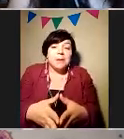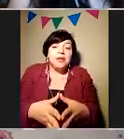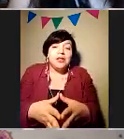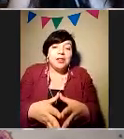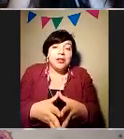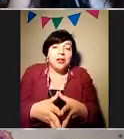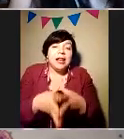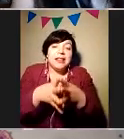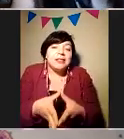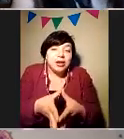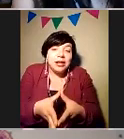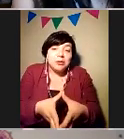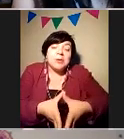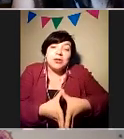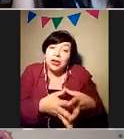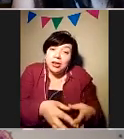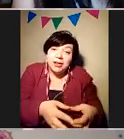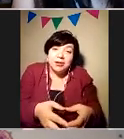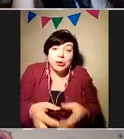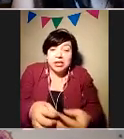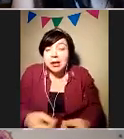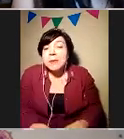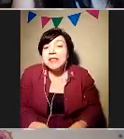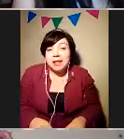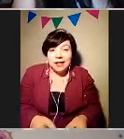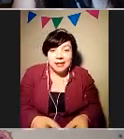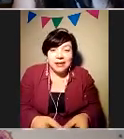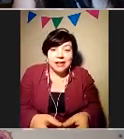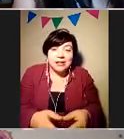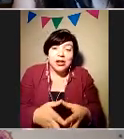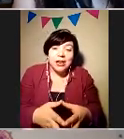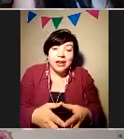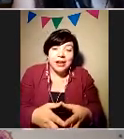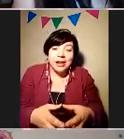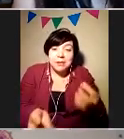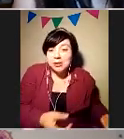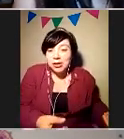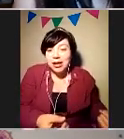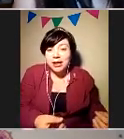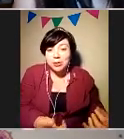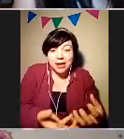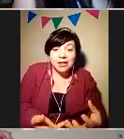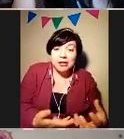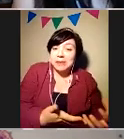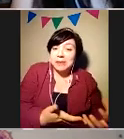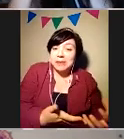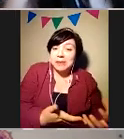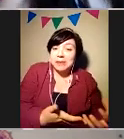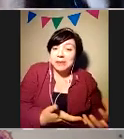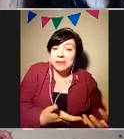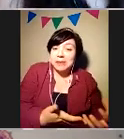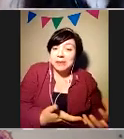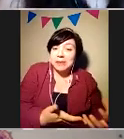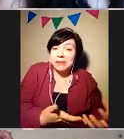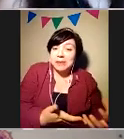sumamente consumista. Las decisiones que tomemos hoy son nuestra responsabilidad. Y en eso es que la invitación es a tomarlas de forma